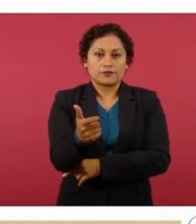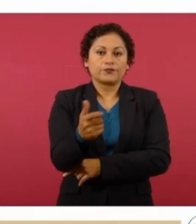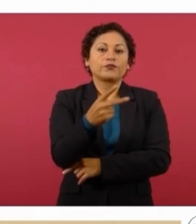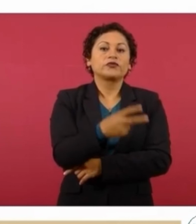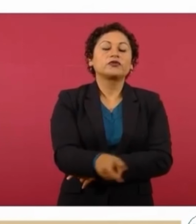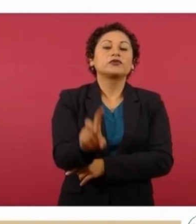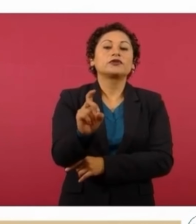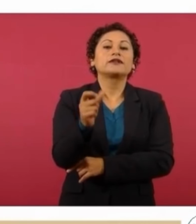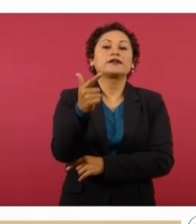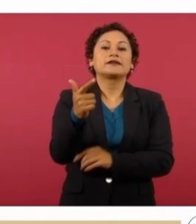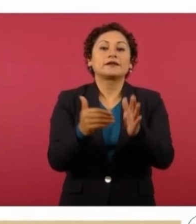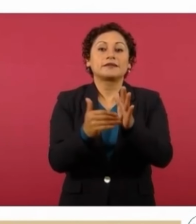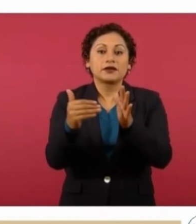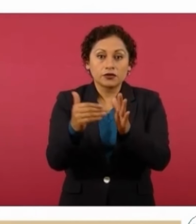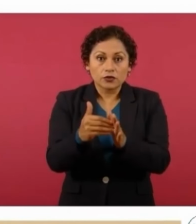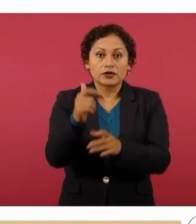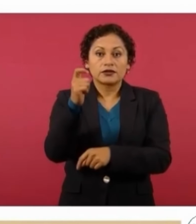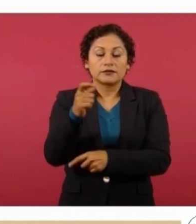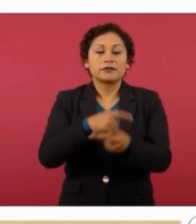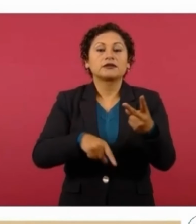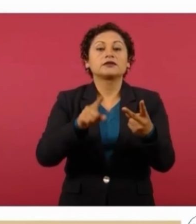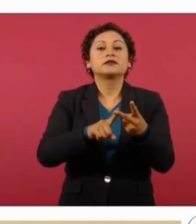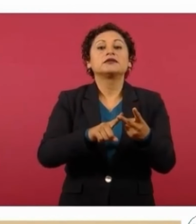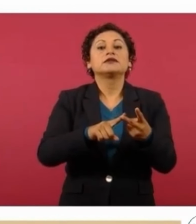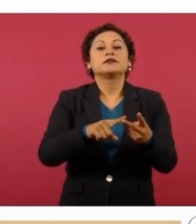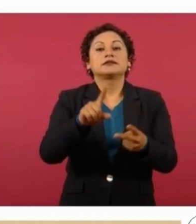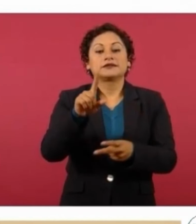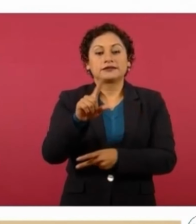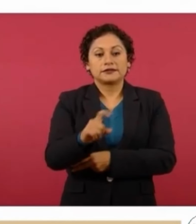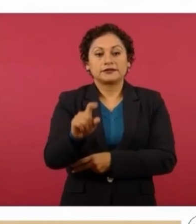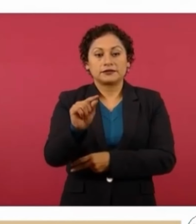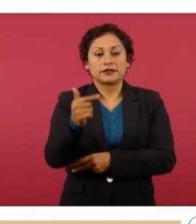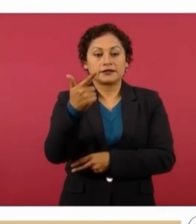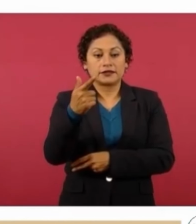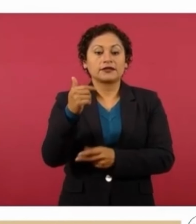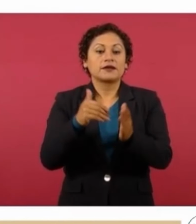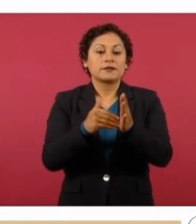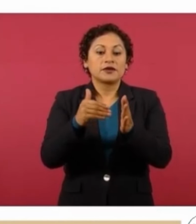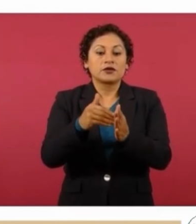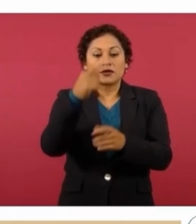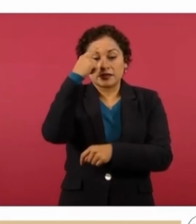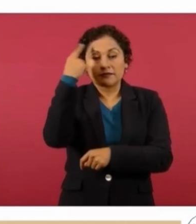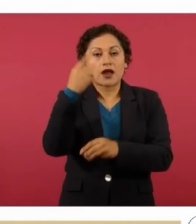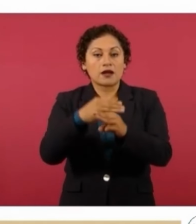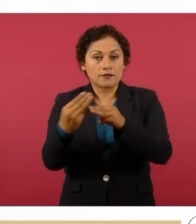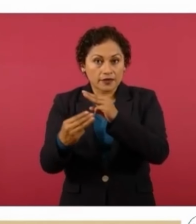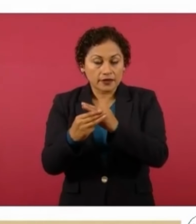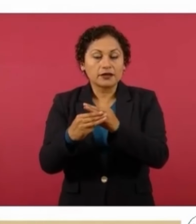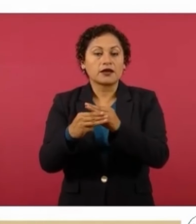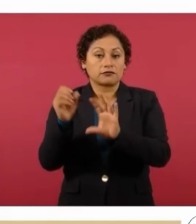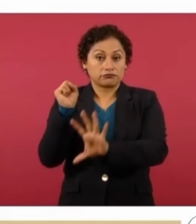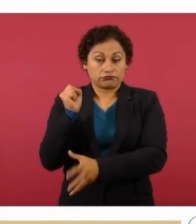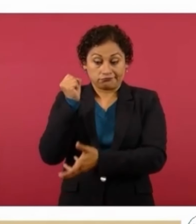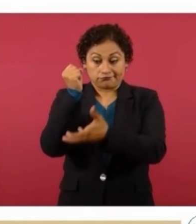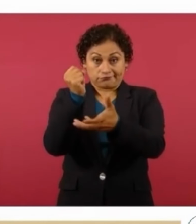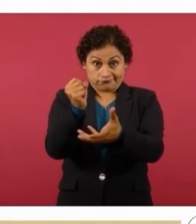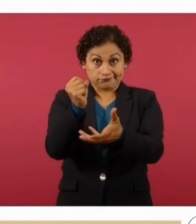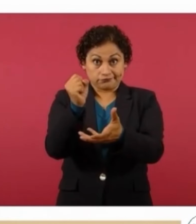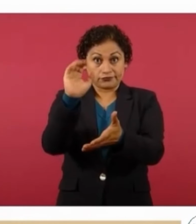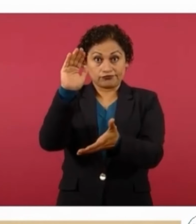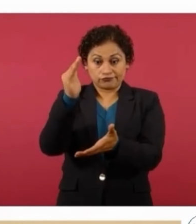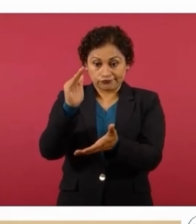de pesos en infraestructura y 670 millones de pesos para equipamiento. El ejercicio de este presupuesto en lo que llevamos